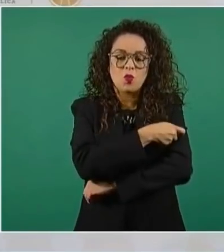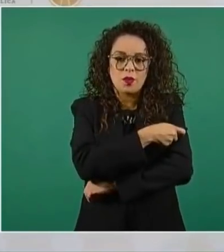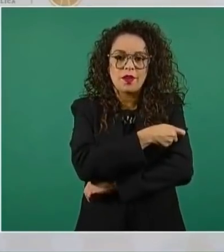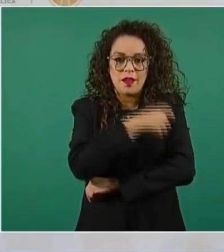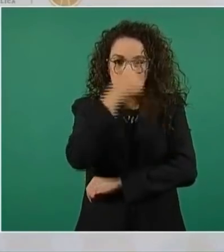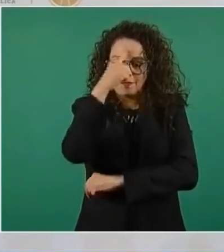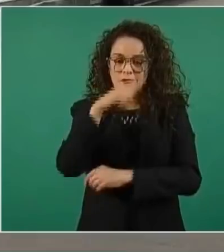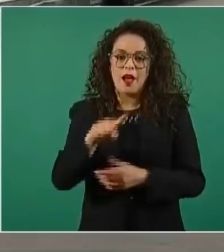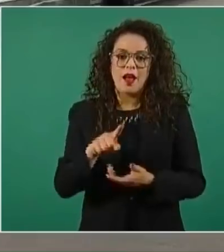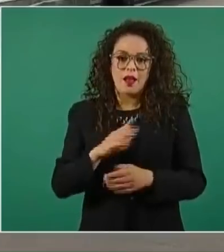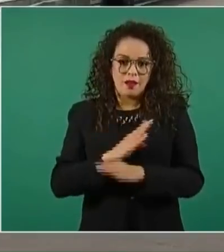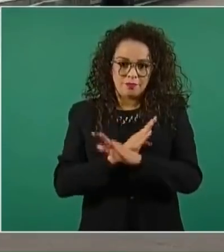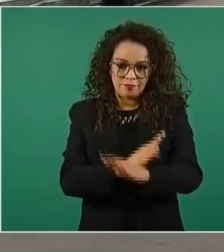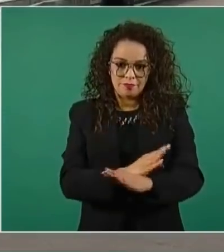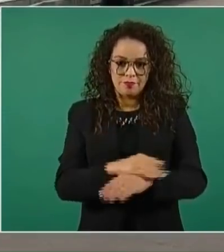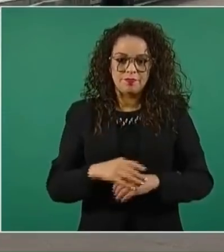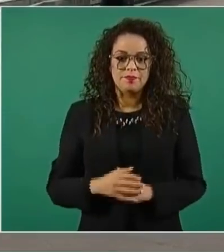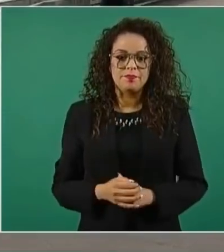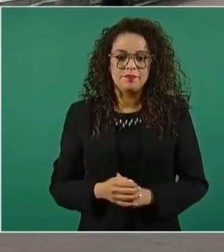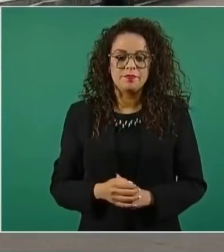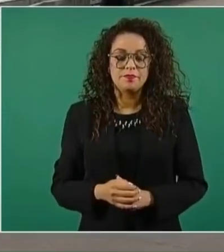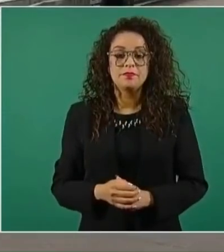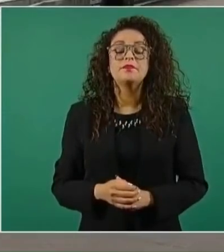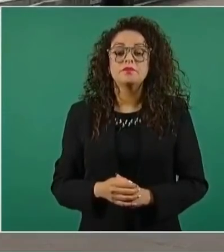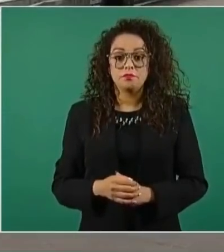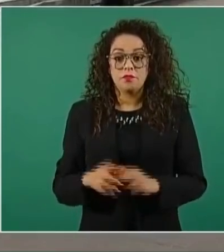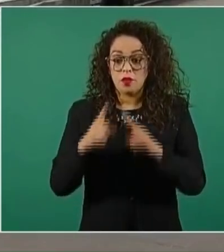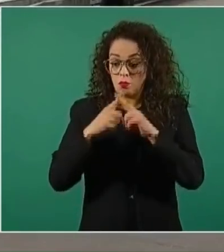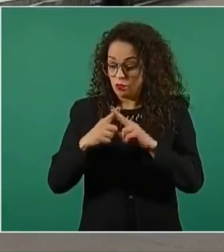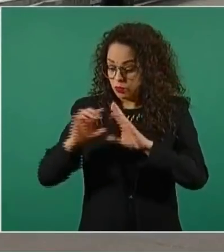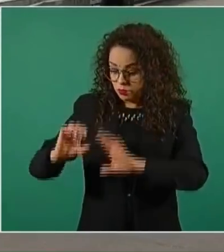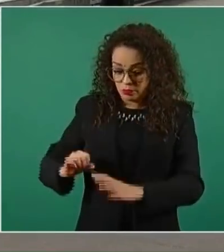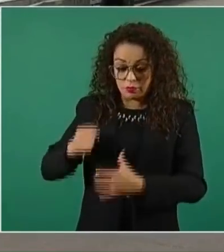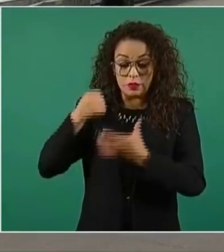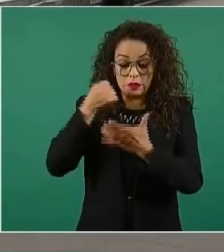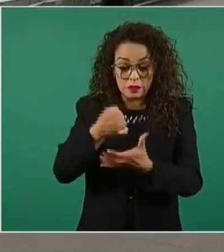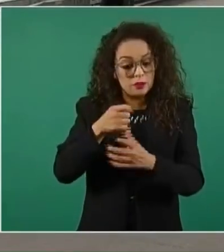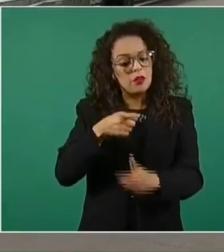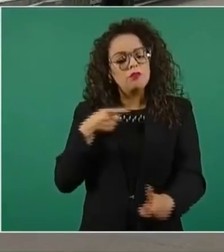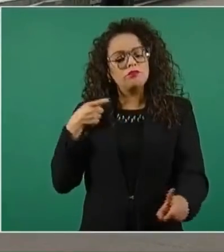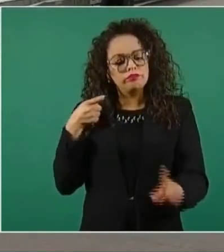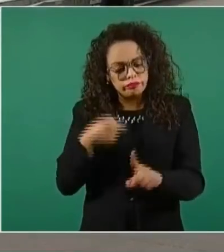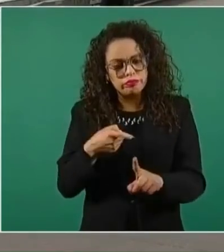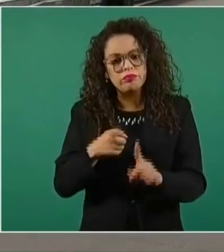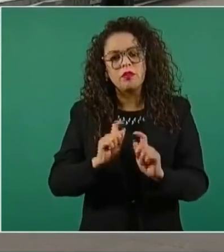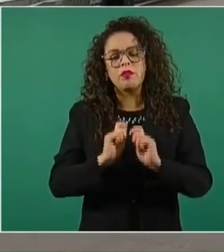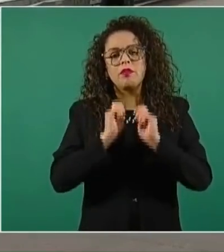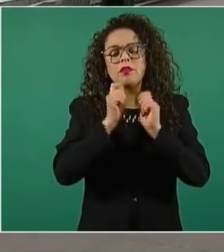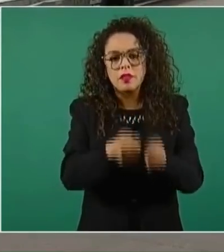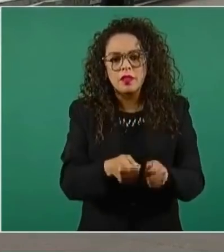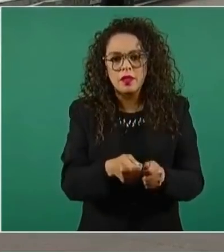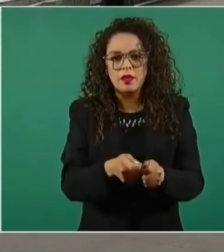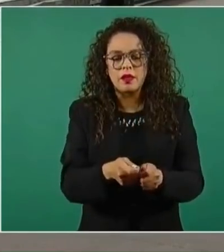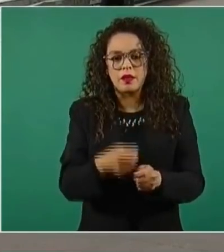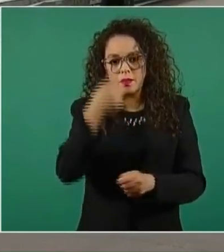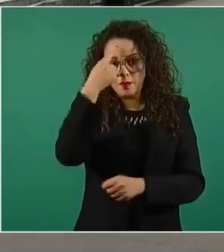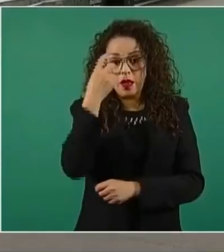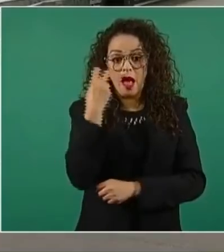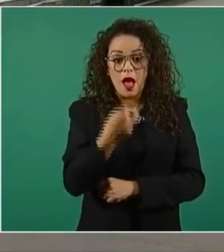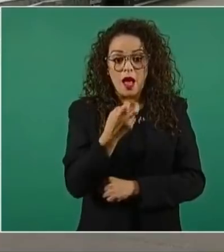Inclusive en el presupuesto del Estado se incluía una partida destinada a proporcionar este